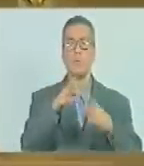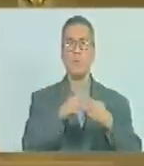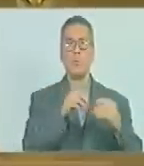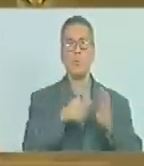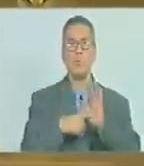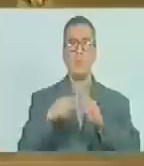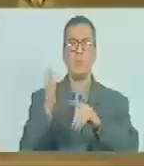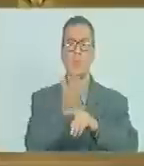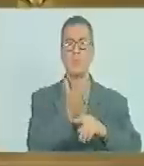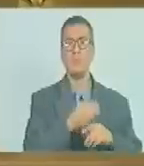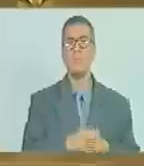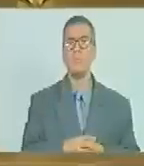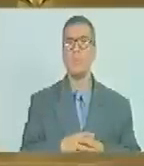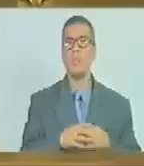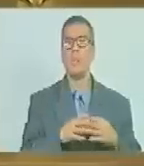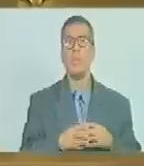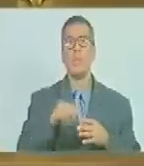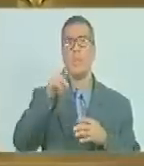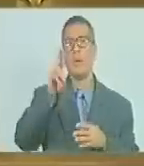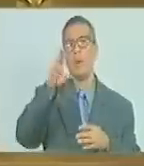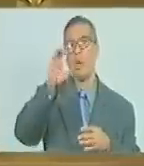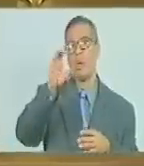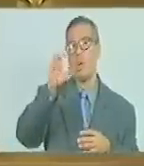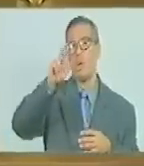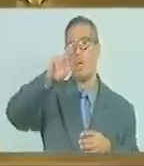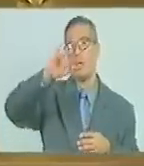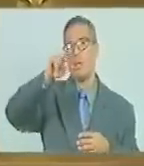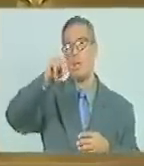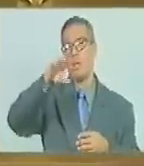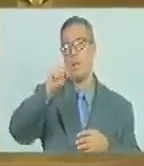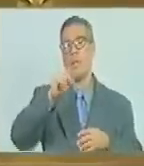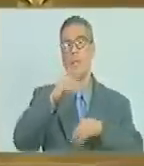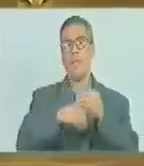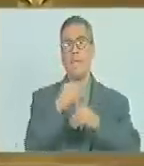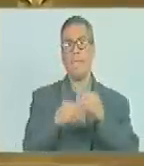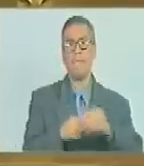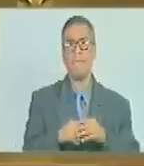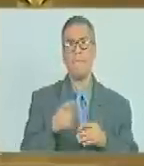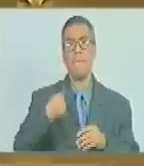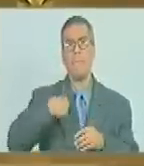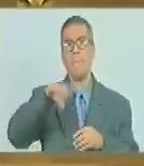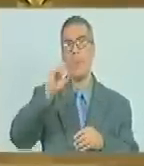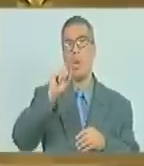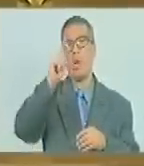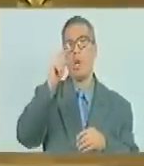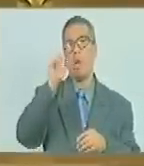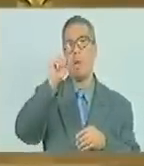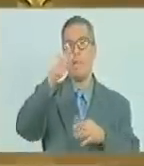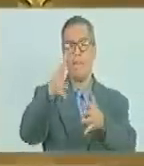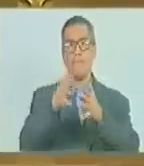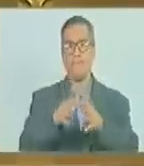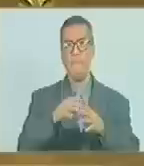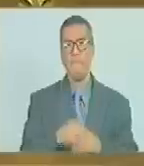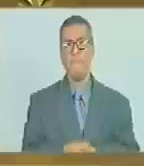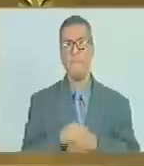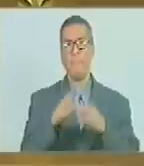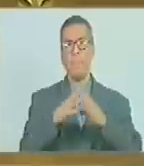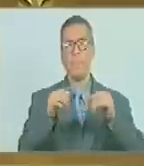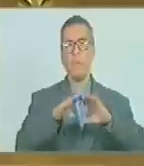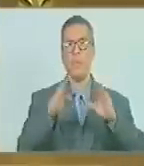régimen neonazi, en Ucrania en contra de políticas guerreristas de la OTAN y en favor de un